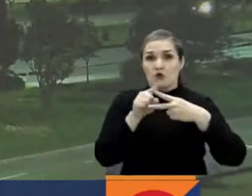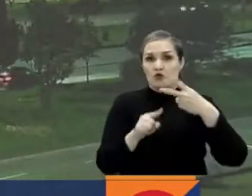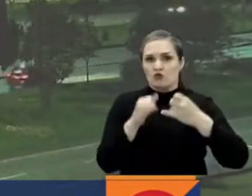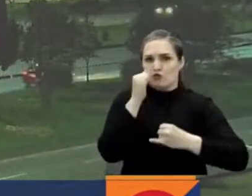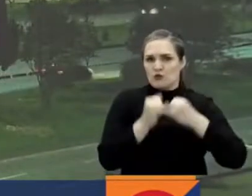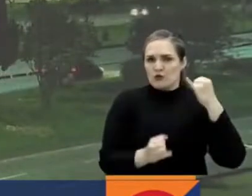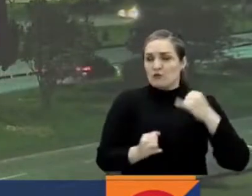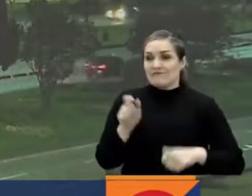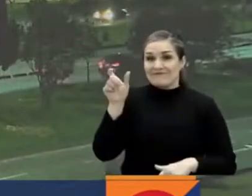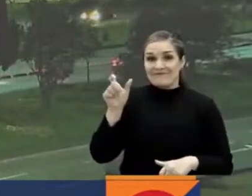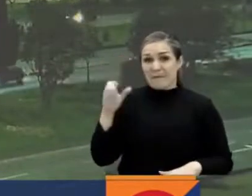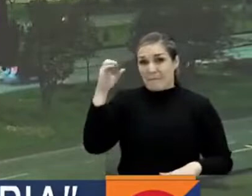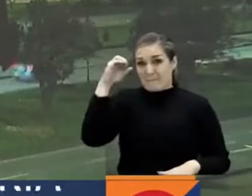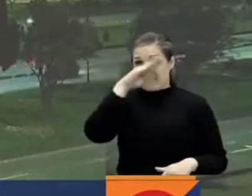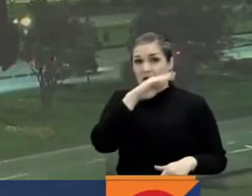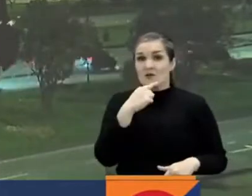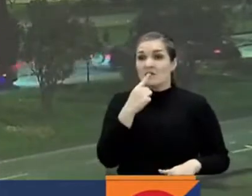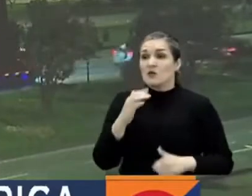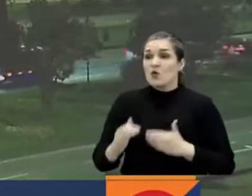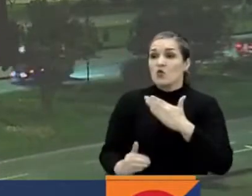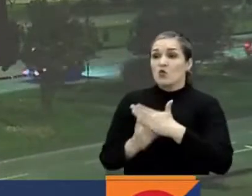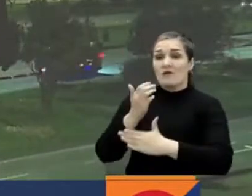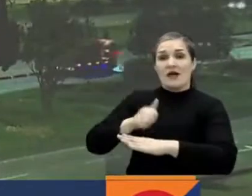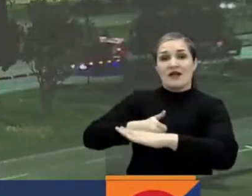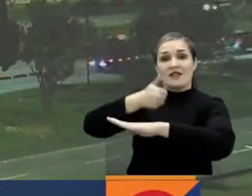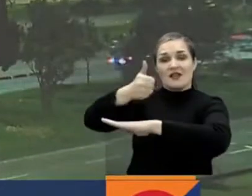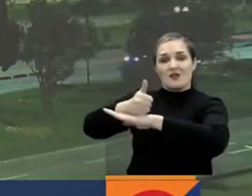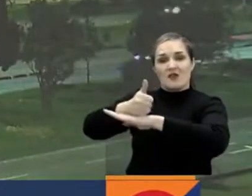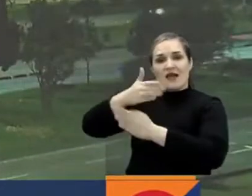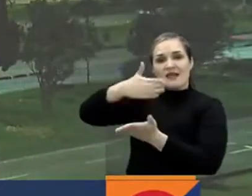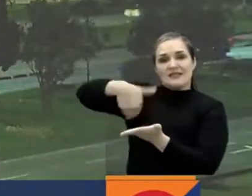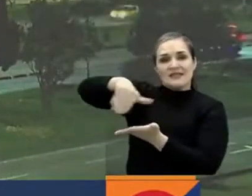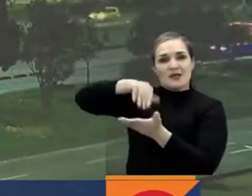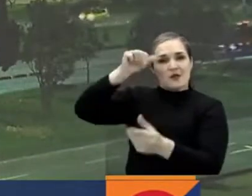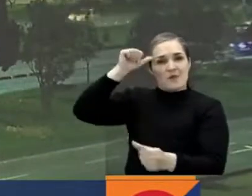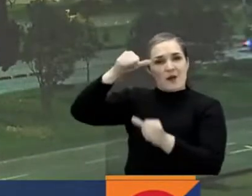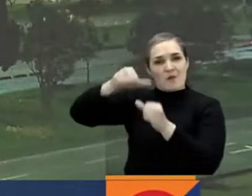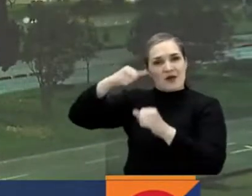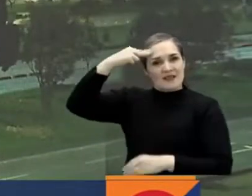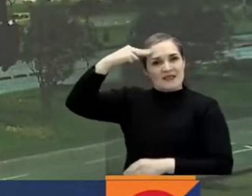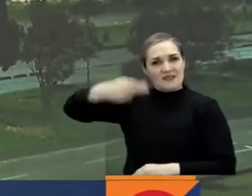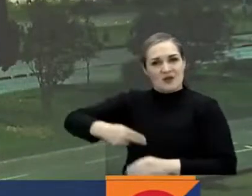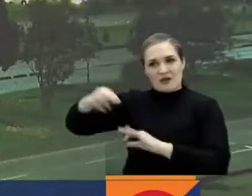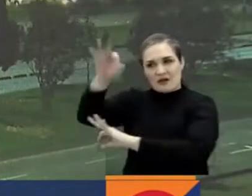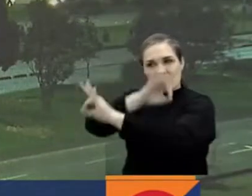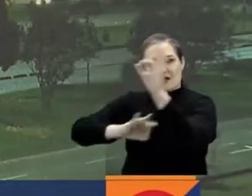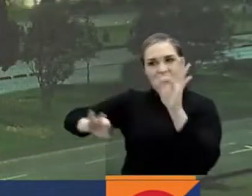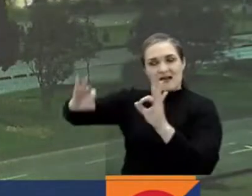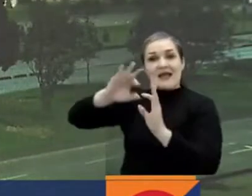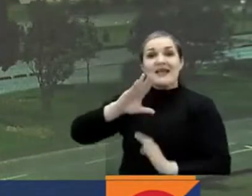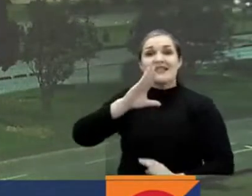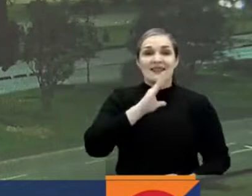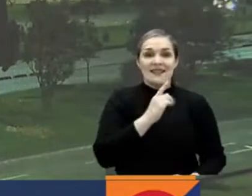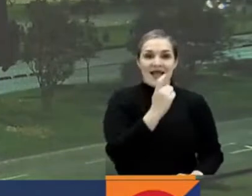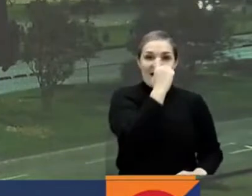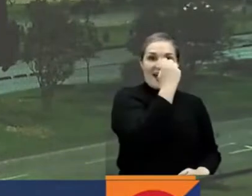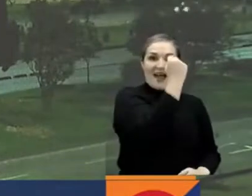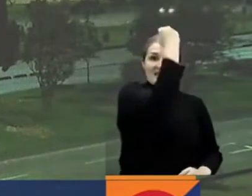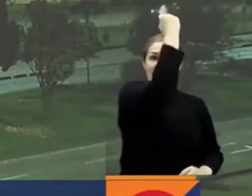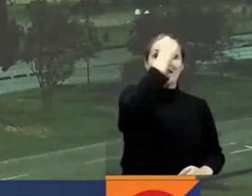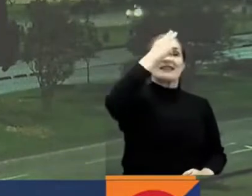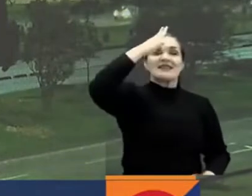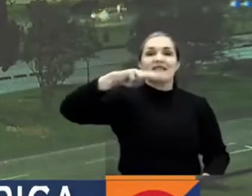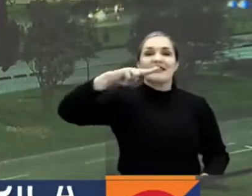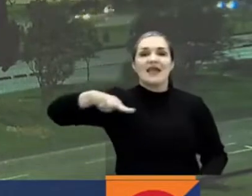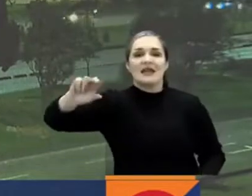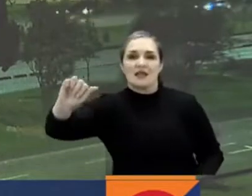anunció que la nueva directora del Centro de Memoria Histórica es María Valencia Gaitán, nieta de Jorge Eliezer Gaitán. Y la segunda, el presidente Petro